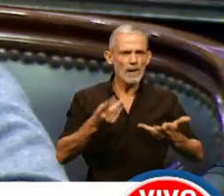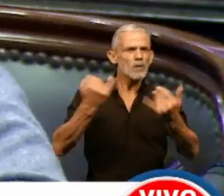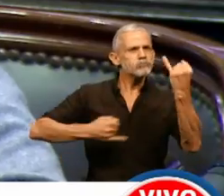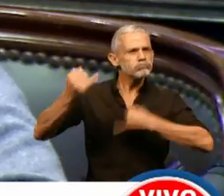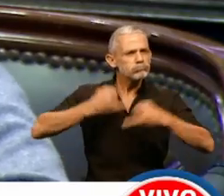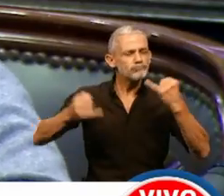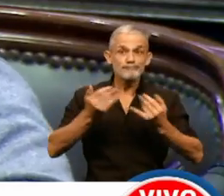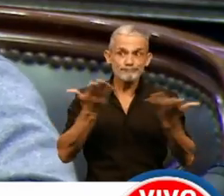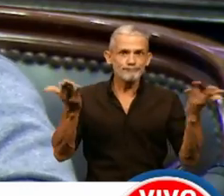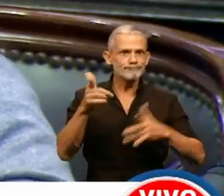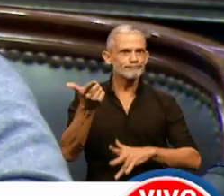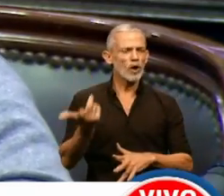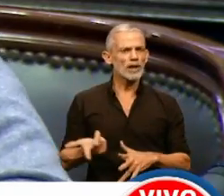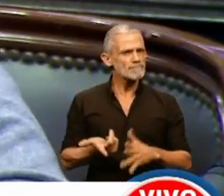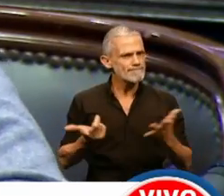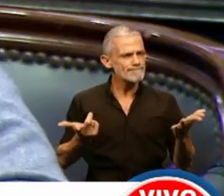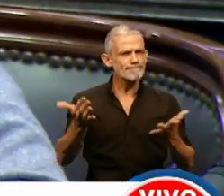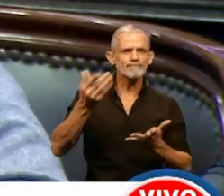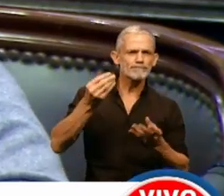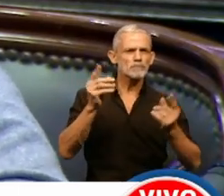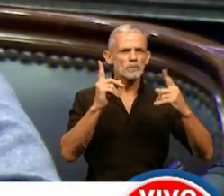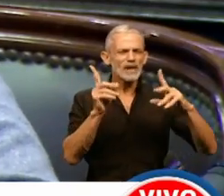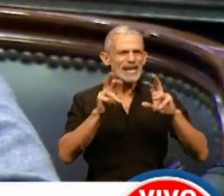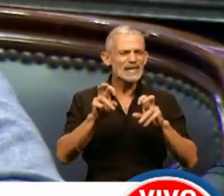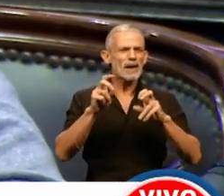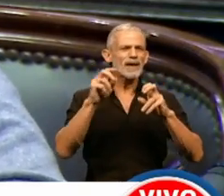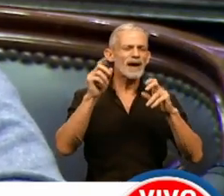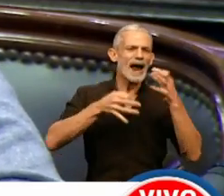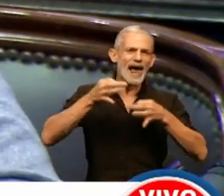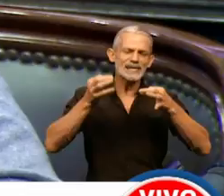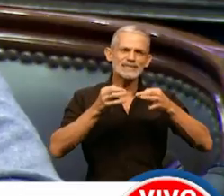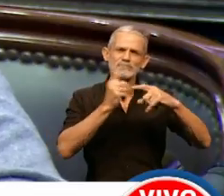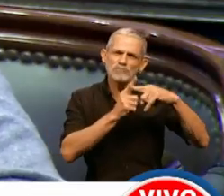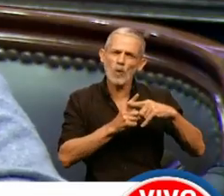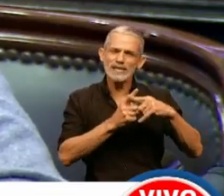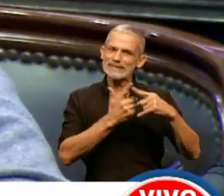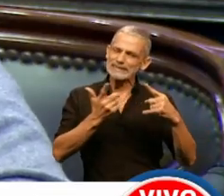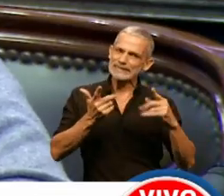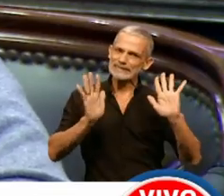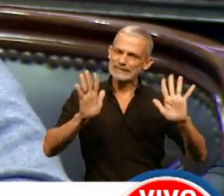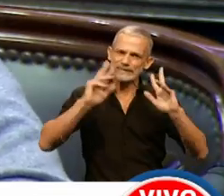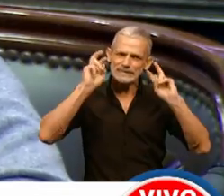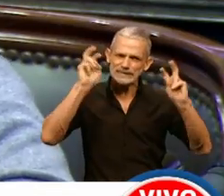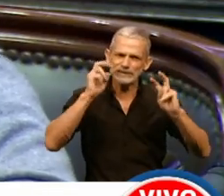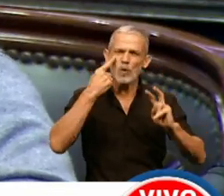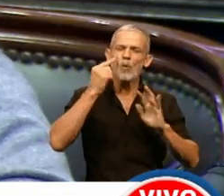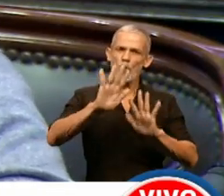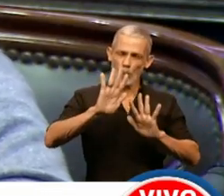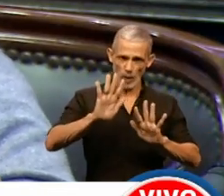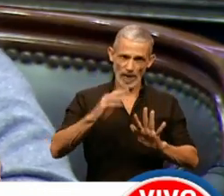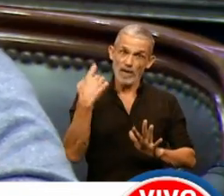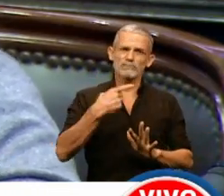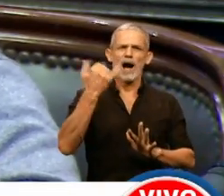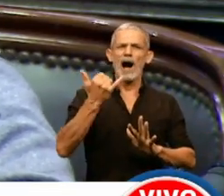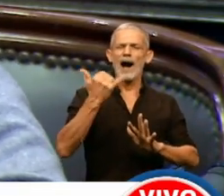su informe tampoco lo ha hecho y con estas cuestiones de análisis objetivo lo que nos alerta o nos lleva a pensar es que